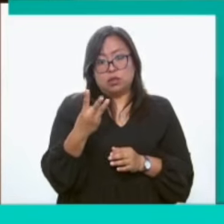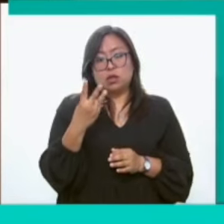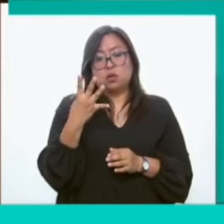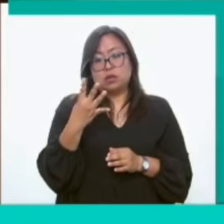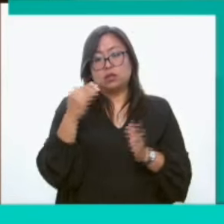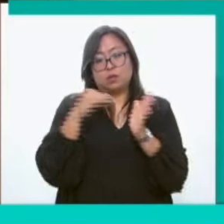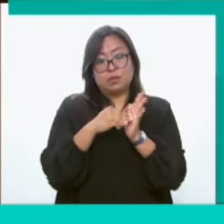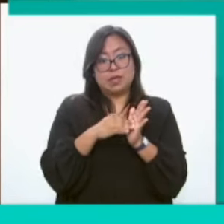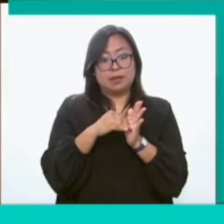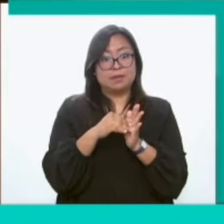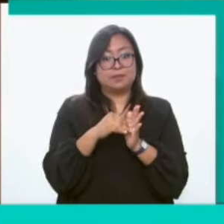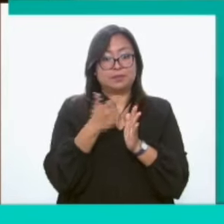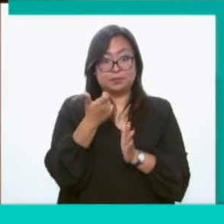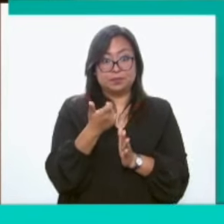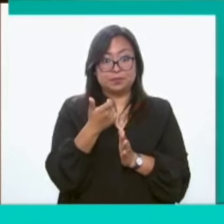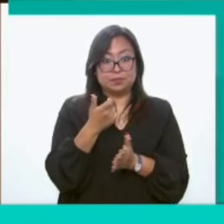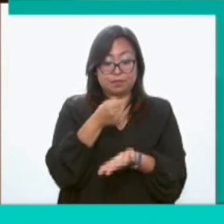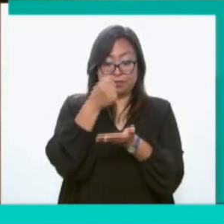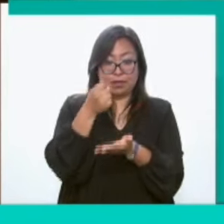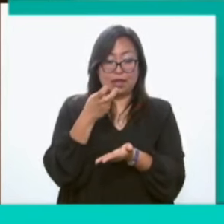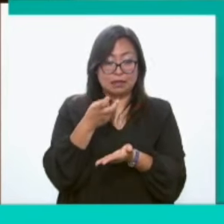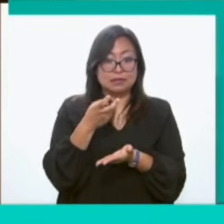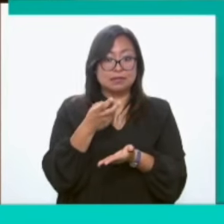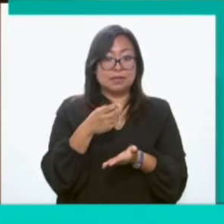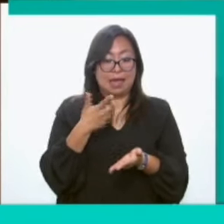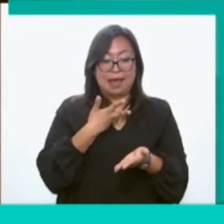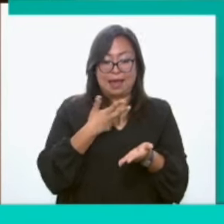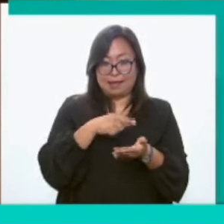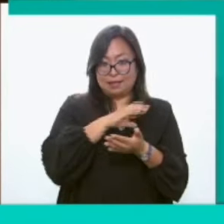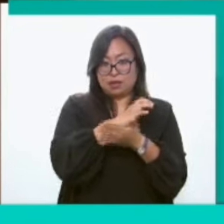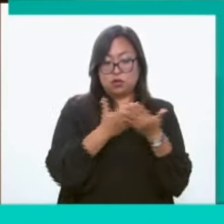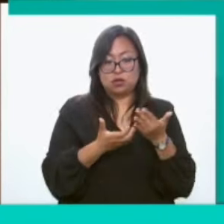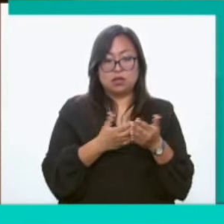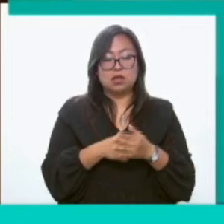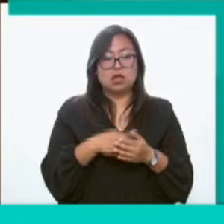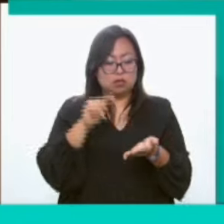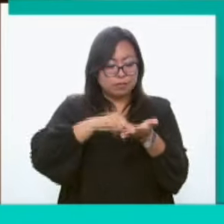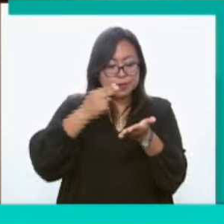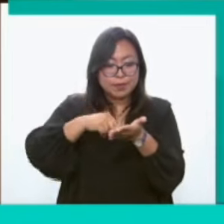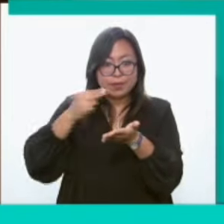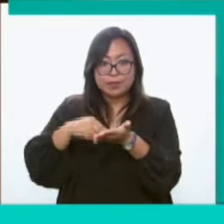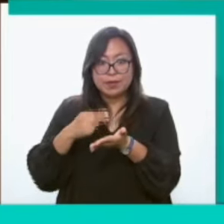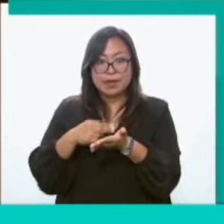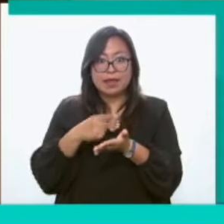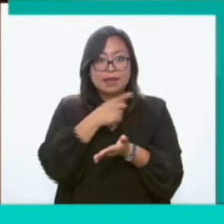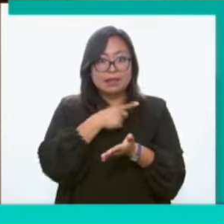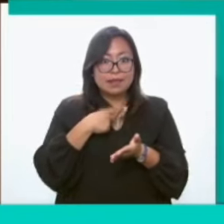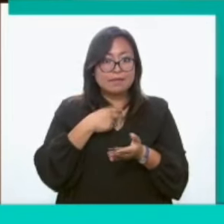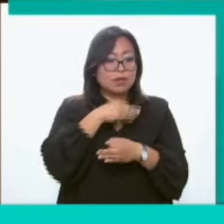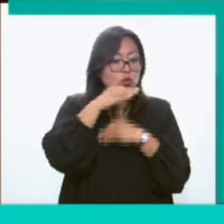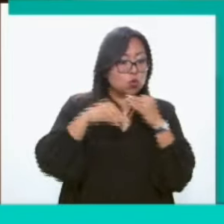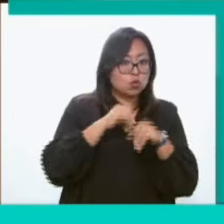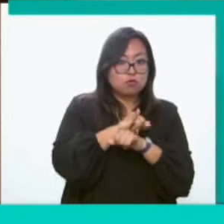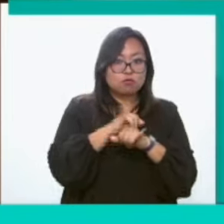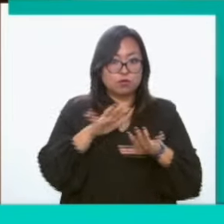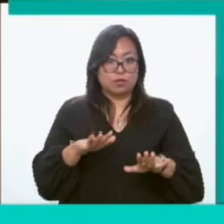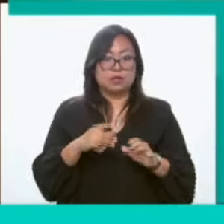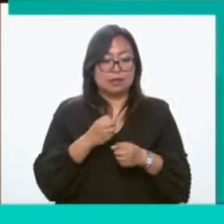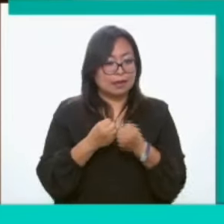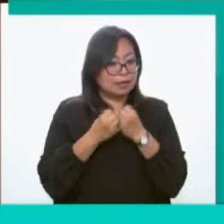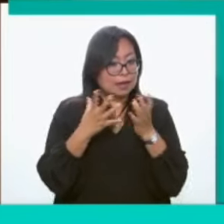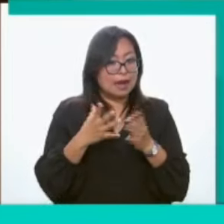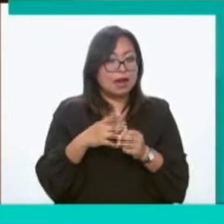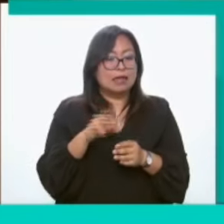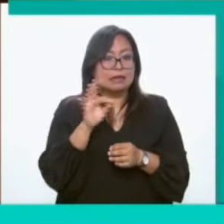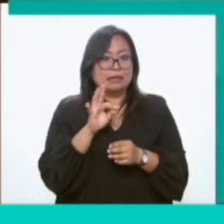impuestos, pero testar los nombres de los funcionarios públicos que lo firmaron es dar cabida a la opacidad, que puede ser pues un caldo